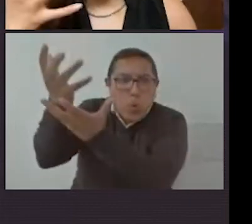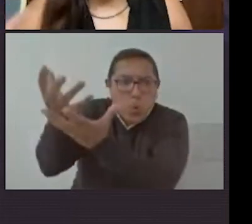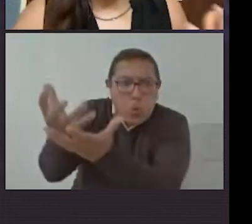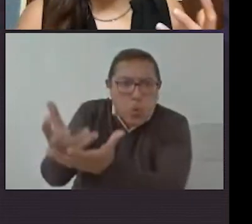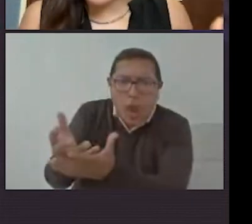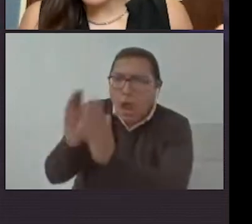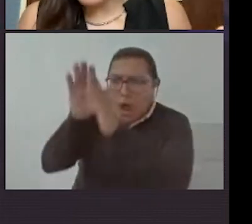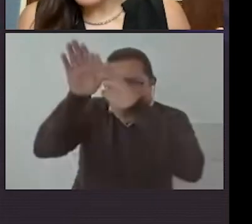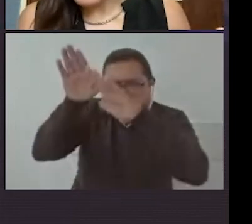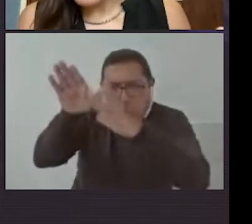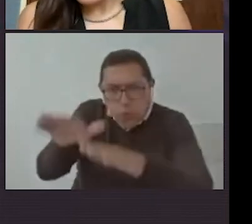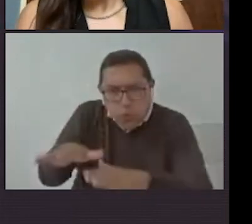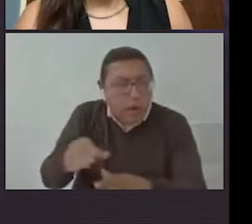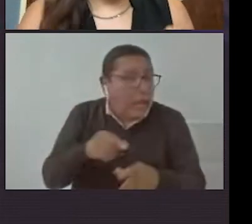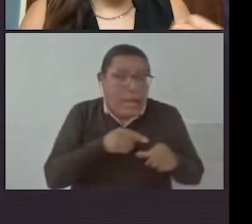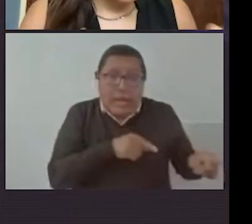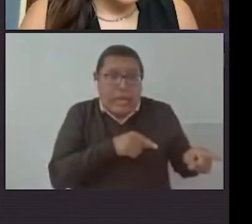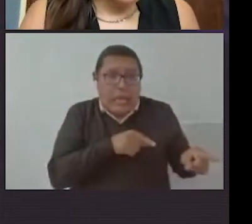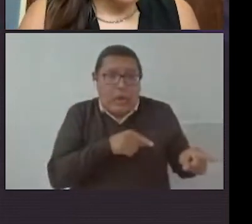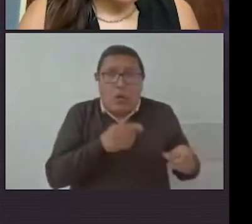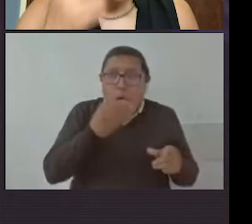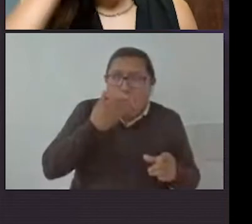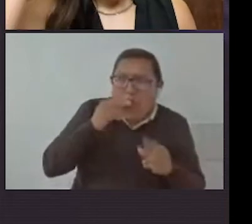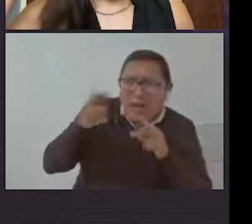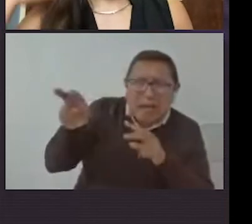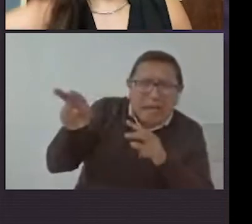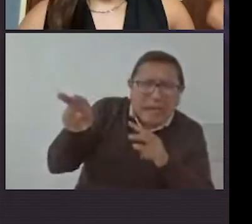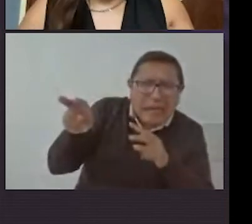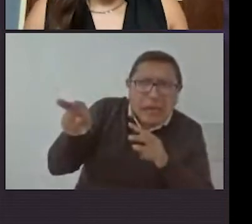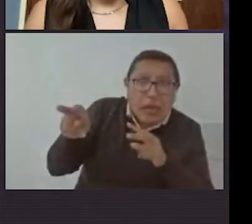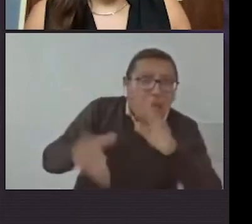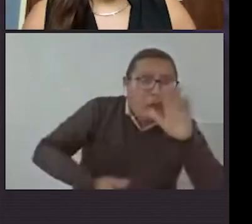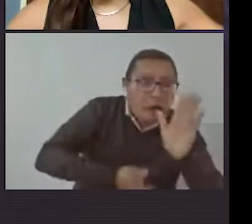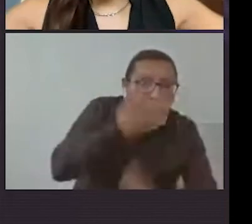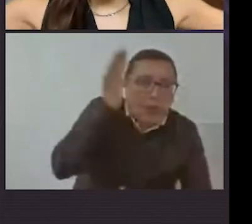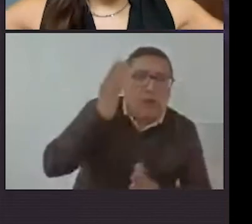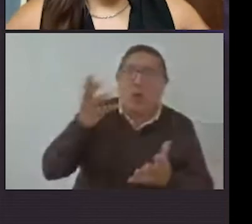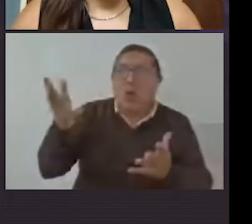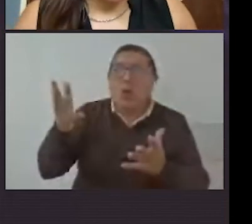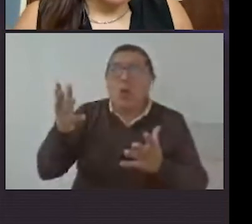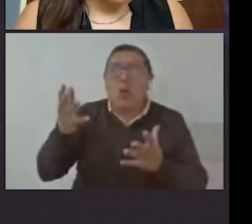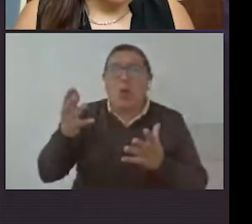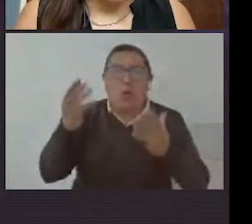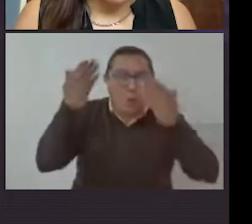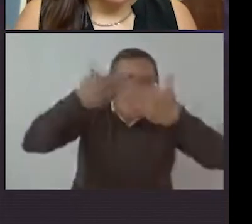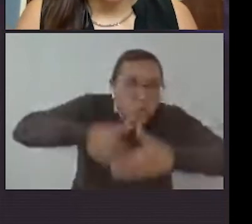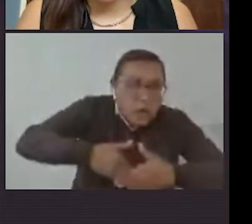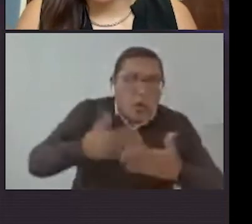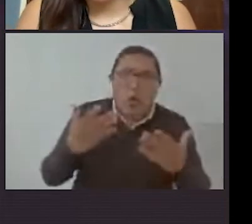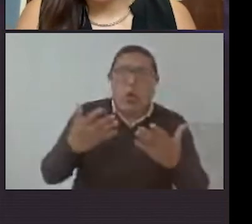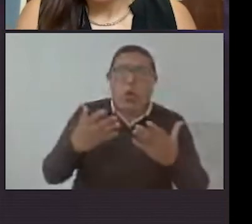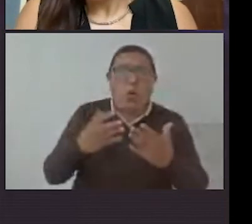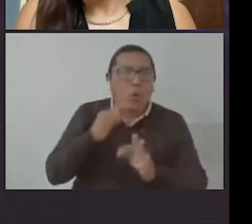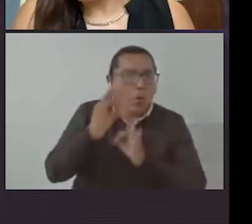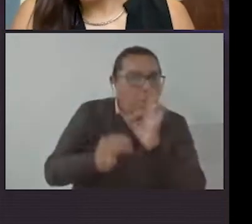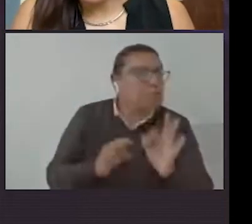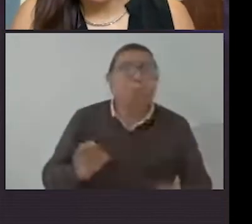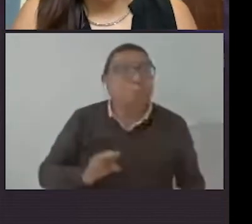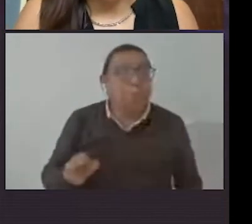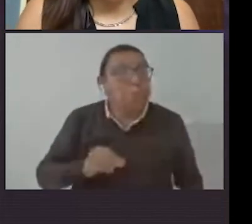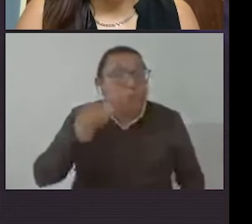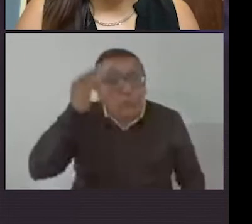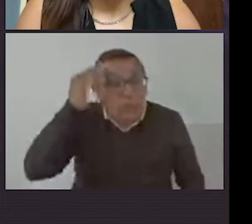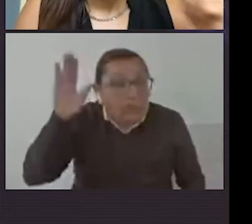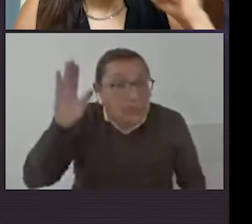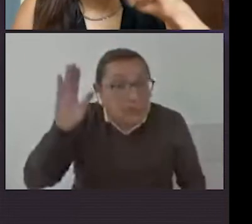no pudieron prevenir, no pudieron tomar acciones para todo esto que venía a suceder. Lo mismo pasa